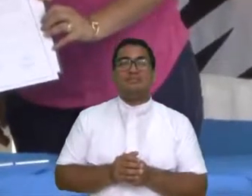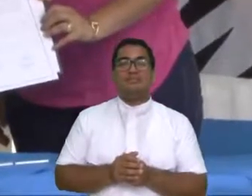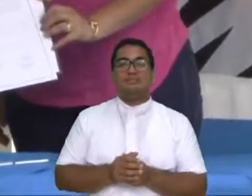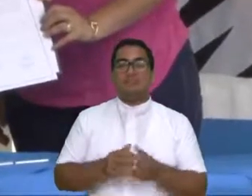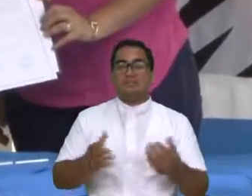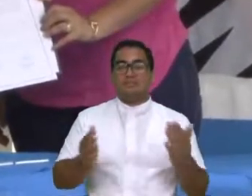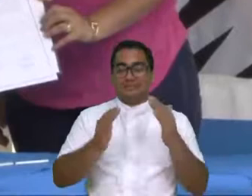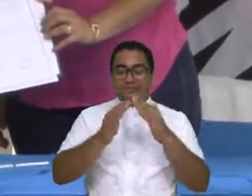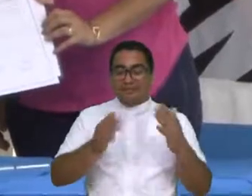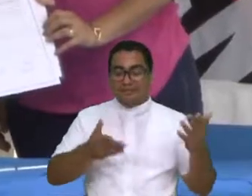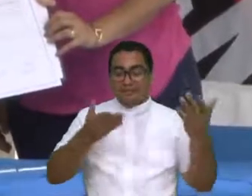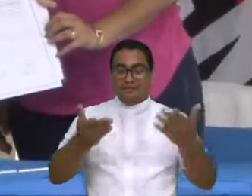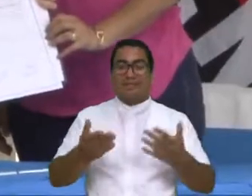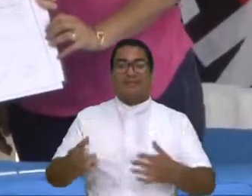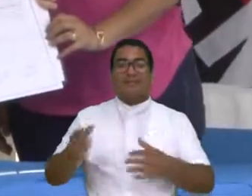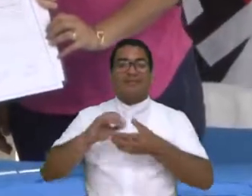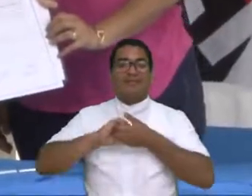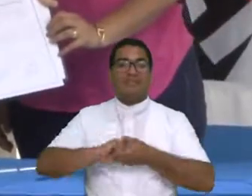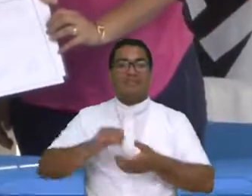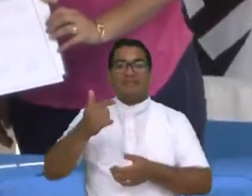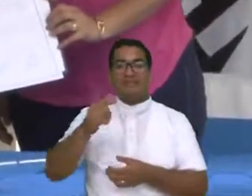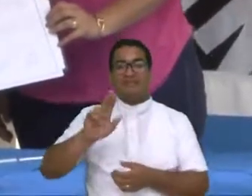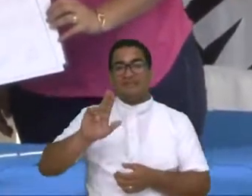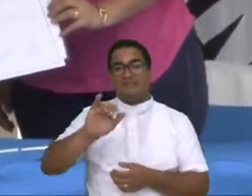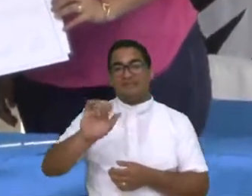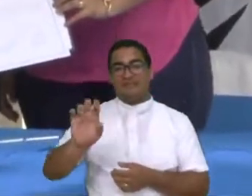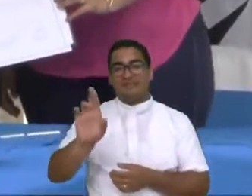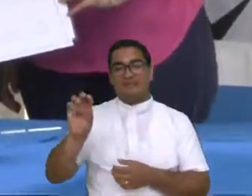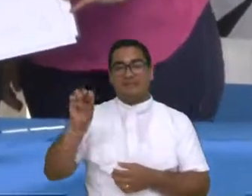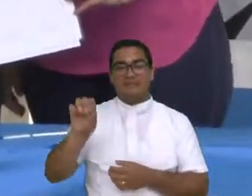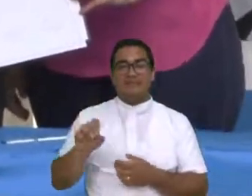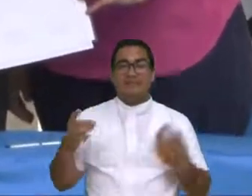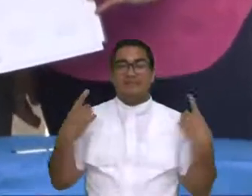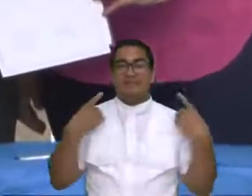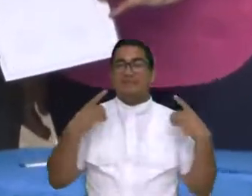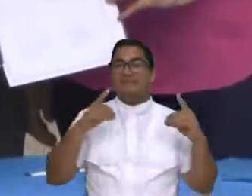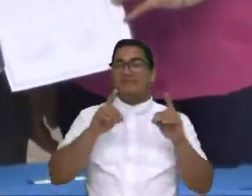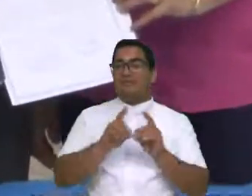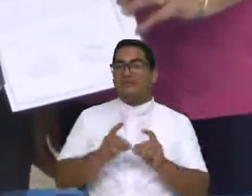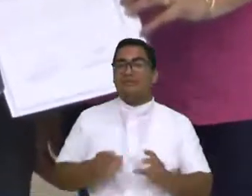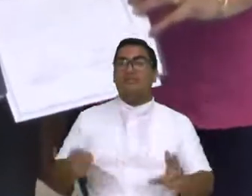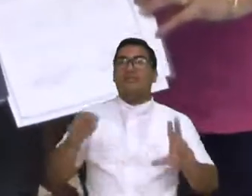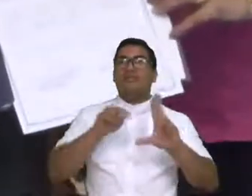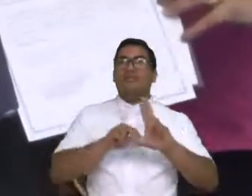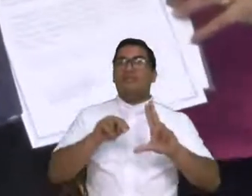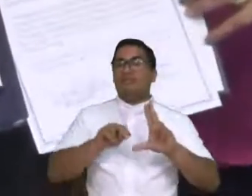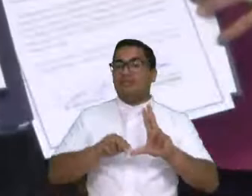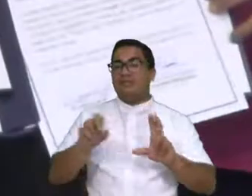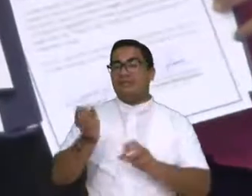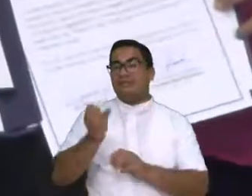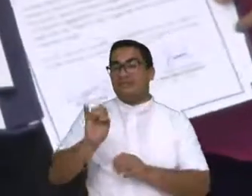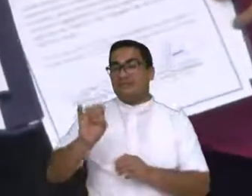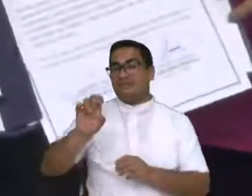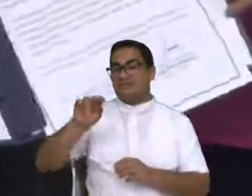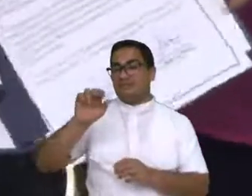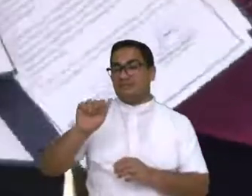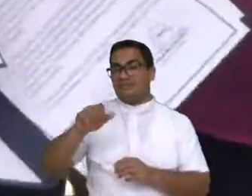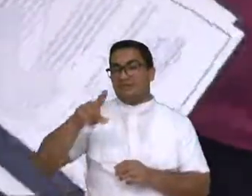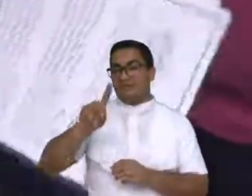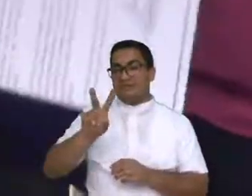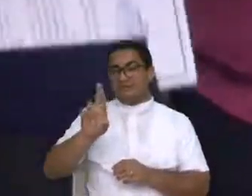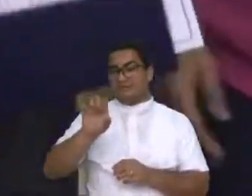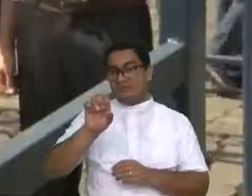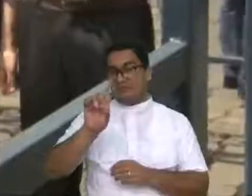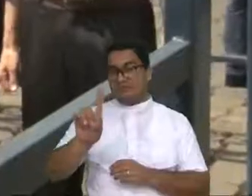con la presencia del compañero Guillermo González, ministro director del Sistema Nacional para la Prevención, Mitigación y Atención de